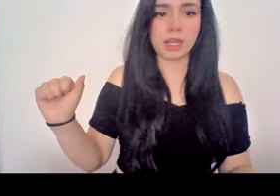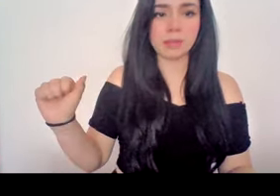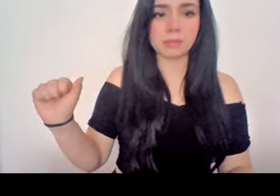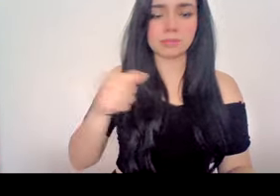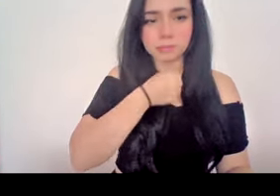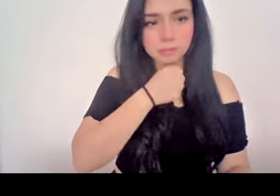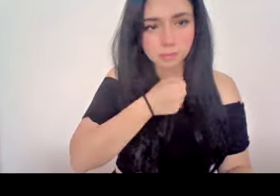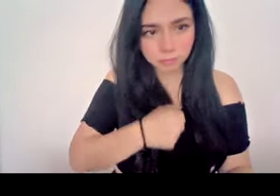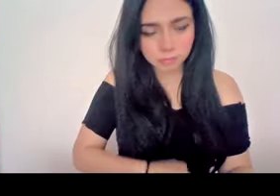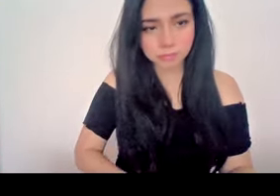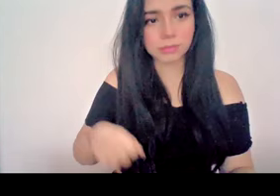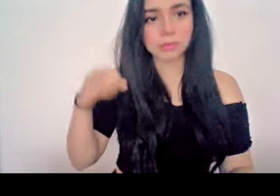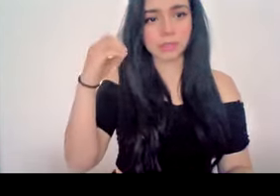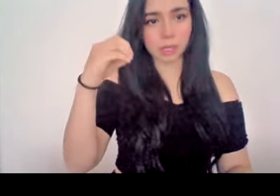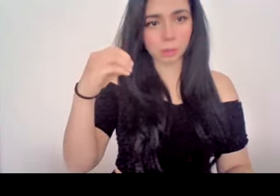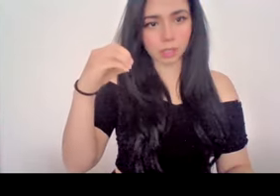Abuela.